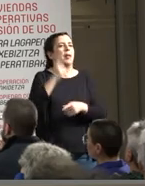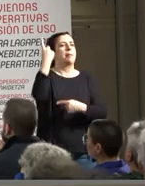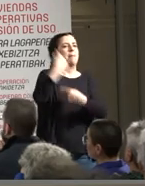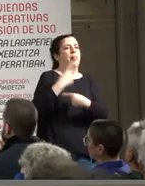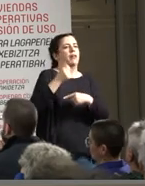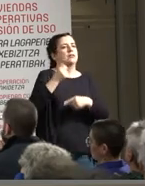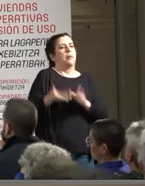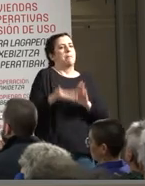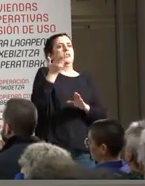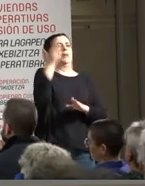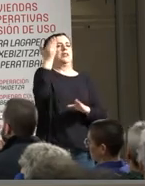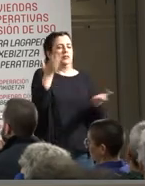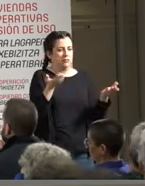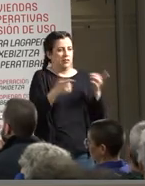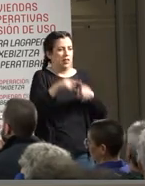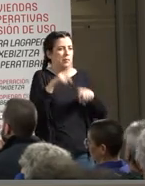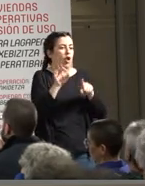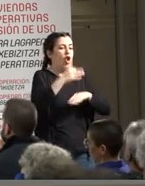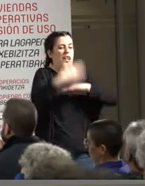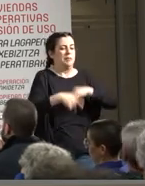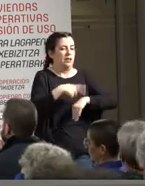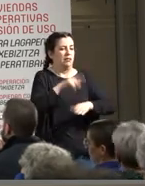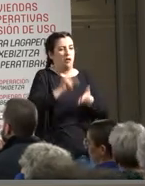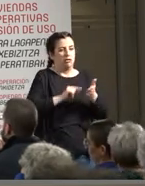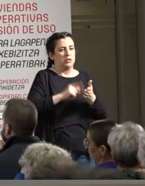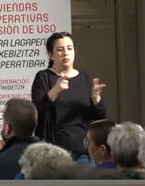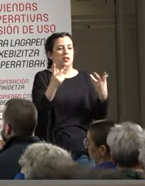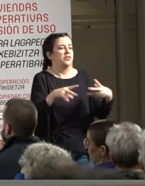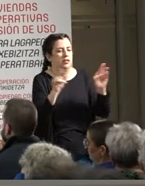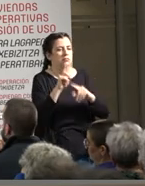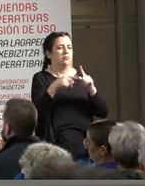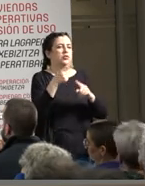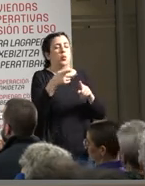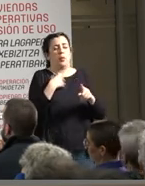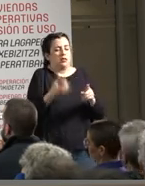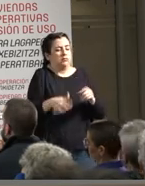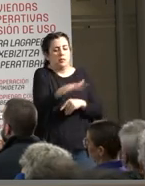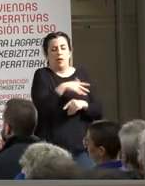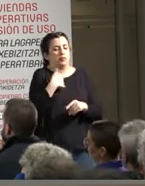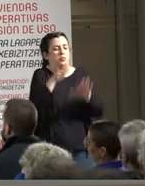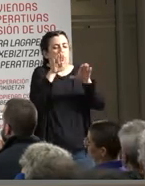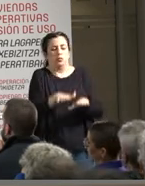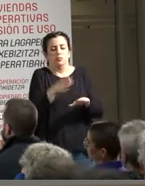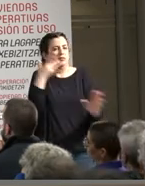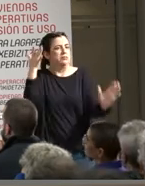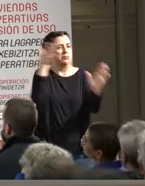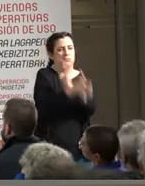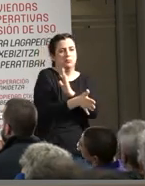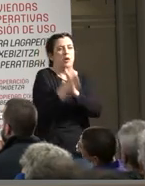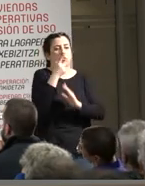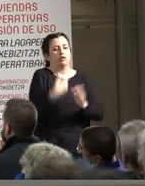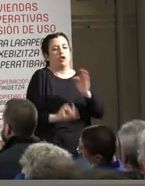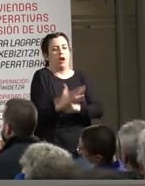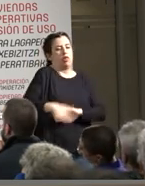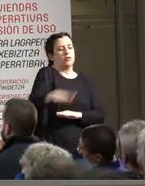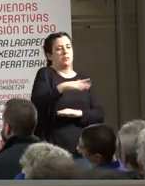a una cesión, un límite del contrato. Aquí tú puedes estar toda la vida. Estás en un sistema que has generado con otras personas a precio de coste. Pero la